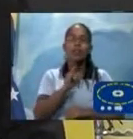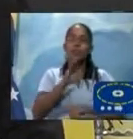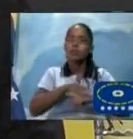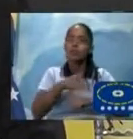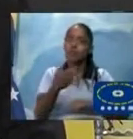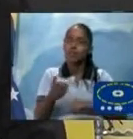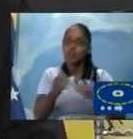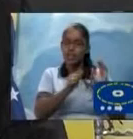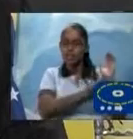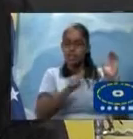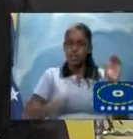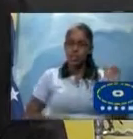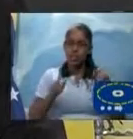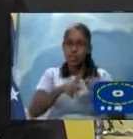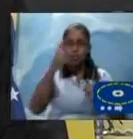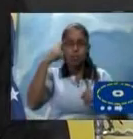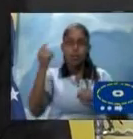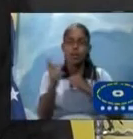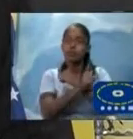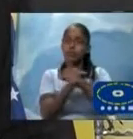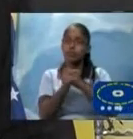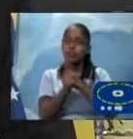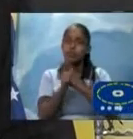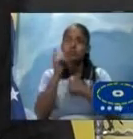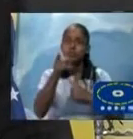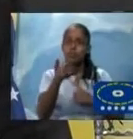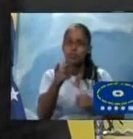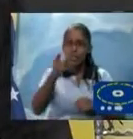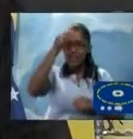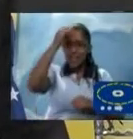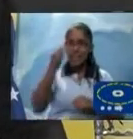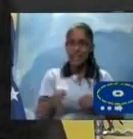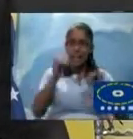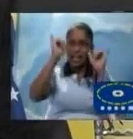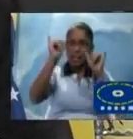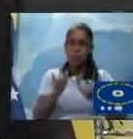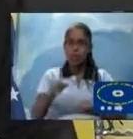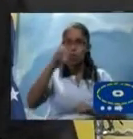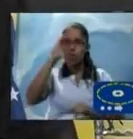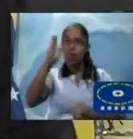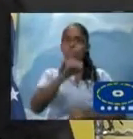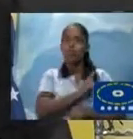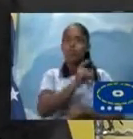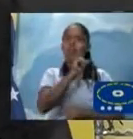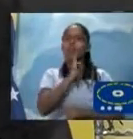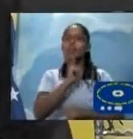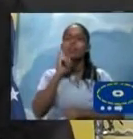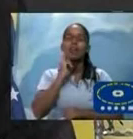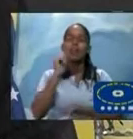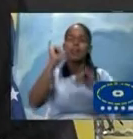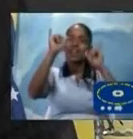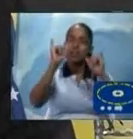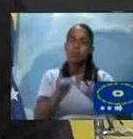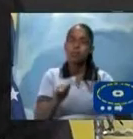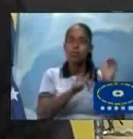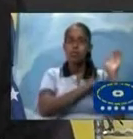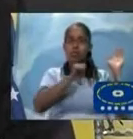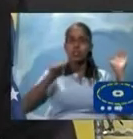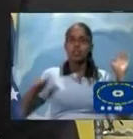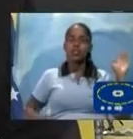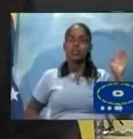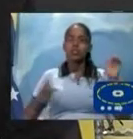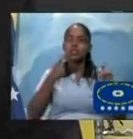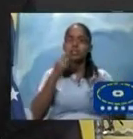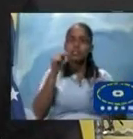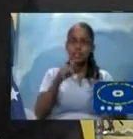allí para protegerlo. Usted también tenga y crea en el mismo Dios de Israel, en el mismo Señor.